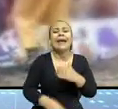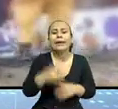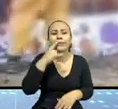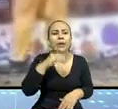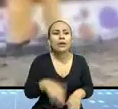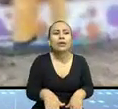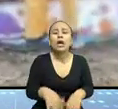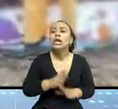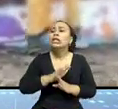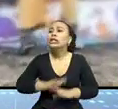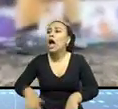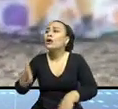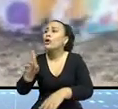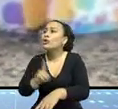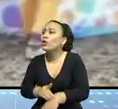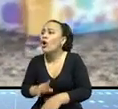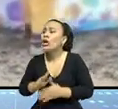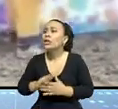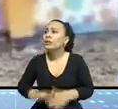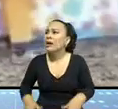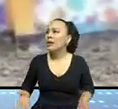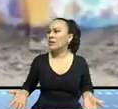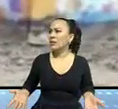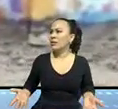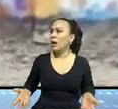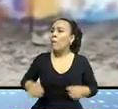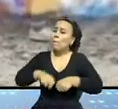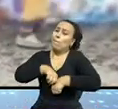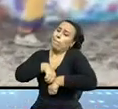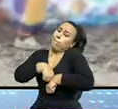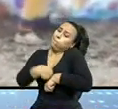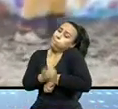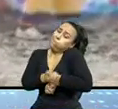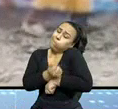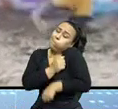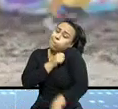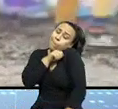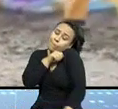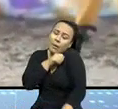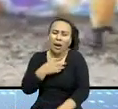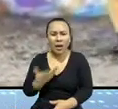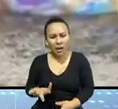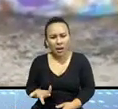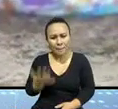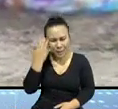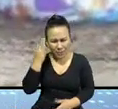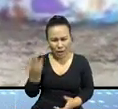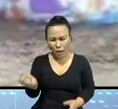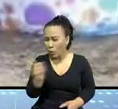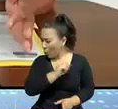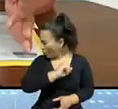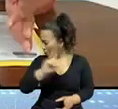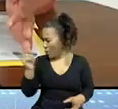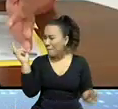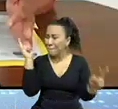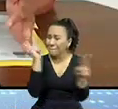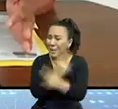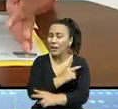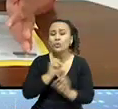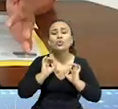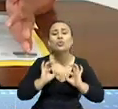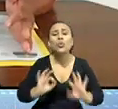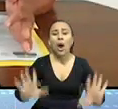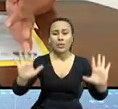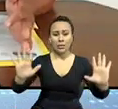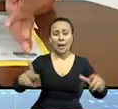hicimos ver y no tenían nada. O sea, tenían que haber estado rotos, quebrados, partidos para preocuparse. ¿Ah? Qué bárbaro, impresionante